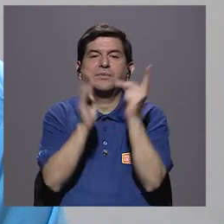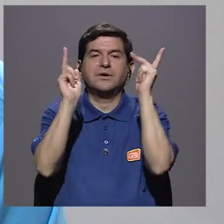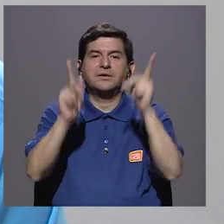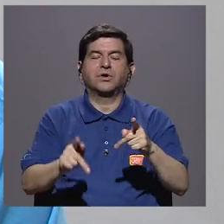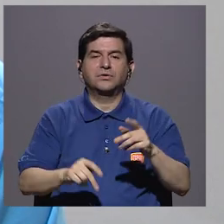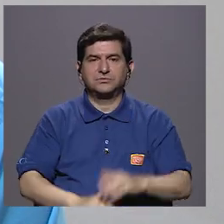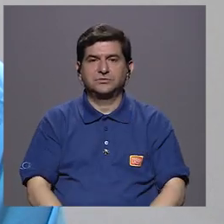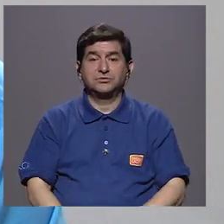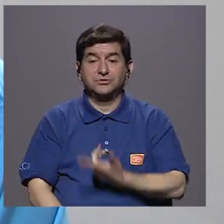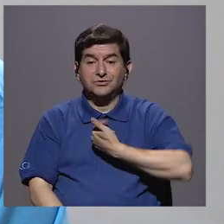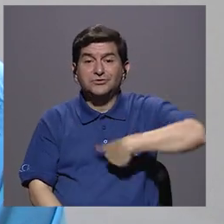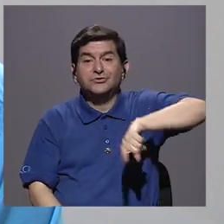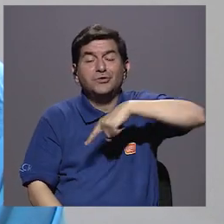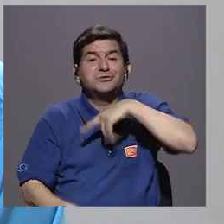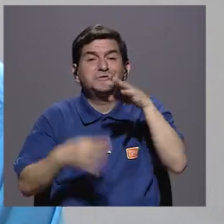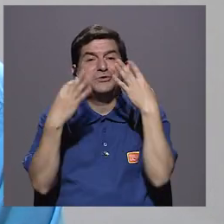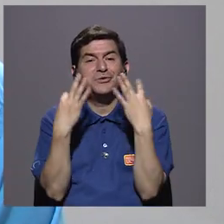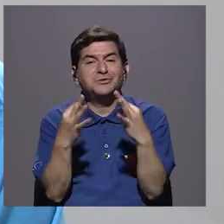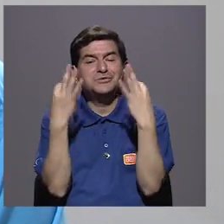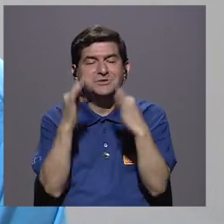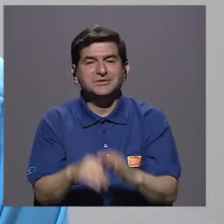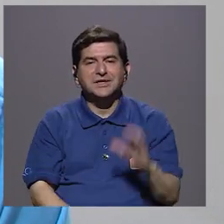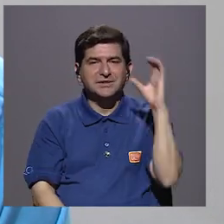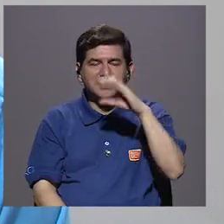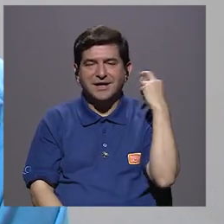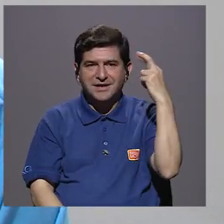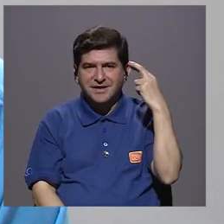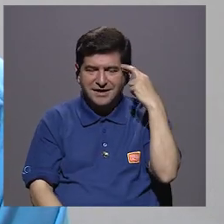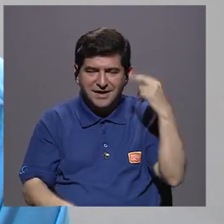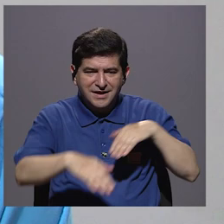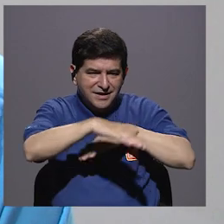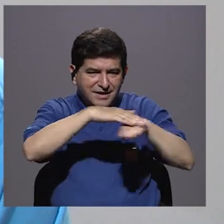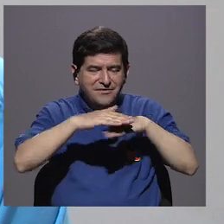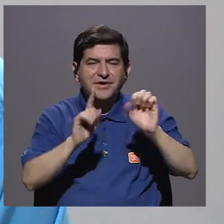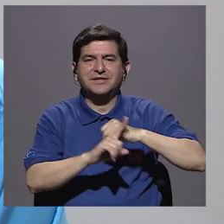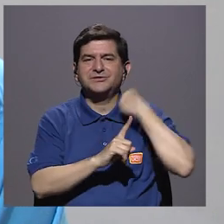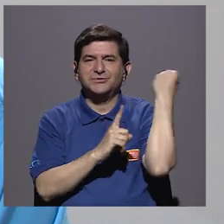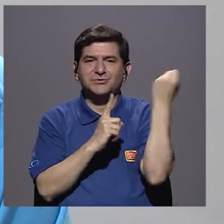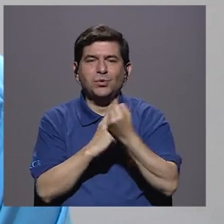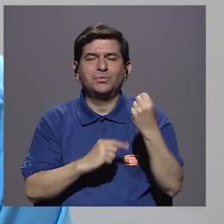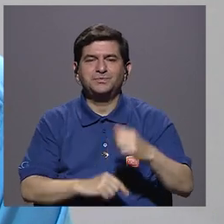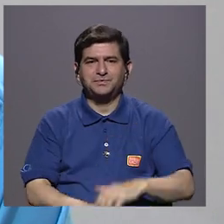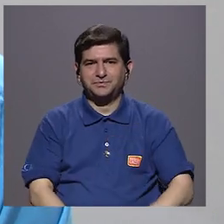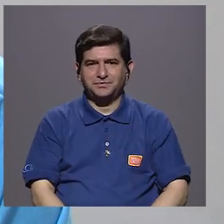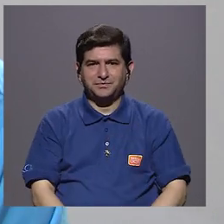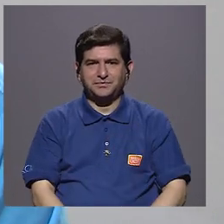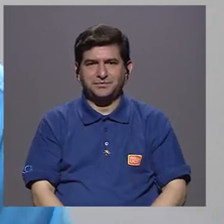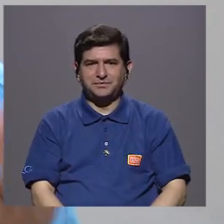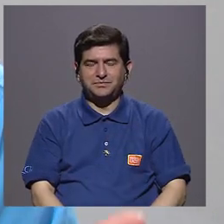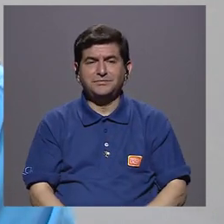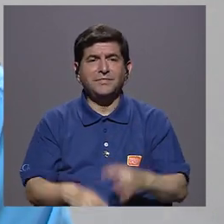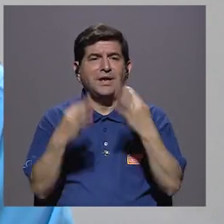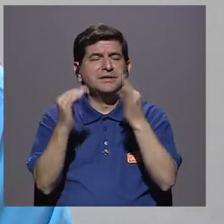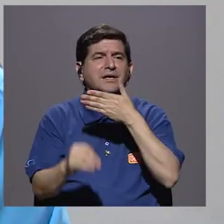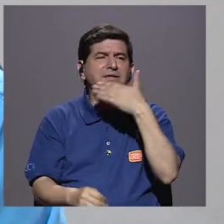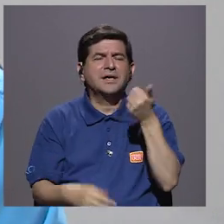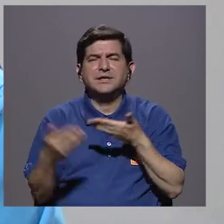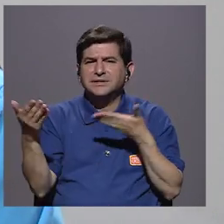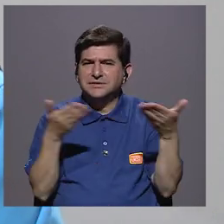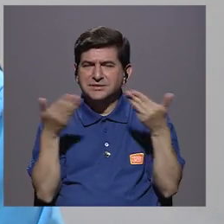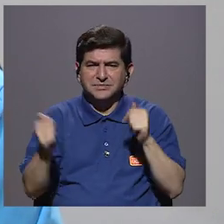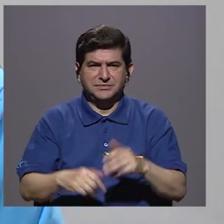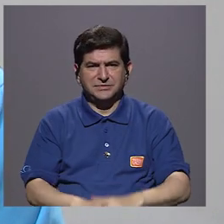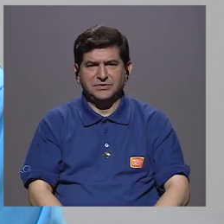todos. Porque nosotros tratamos de buscar la causa raíz de esa situación. Para dar un mejor